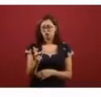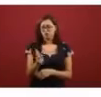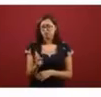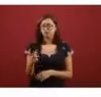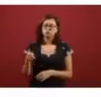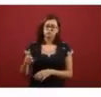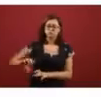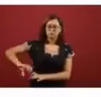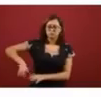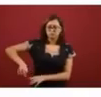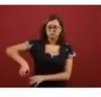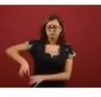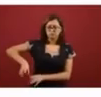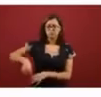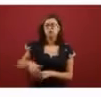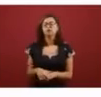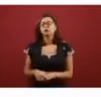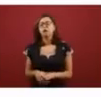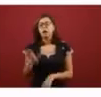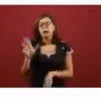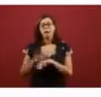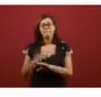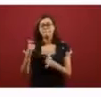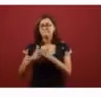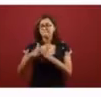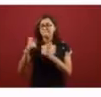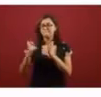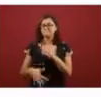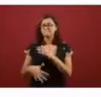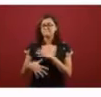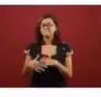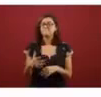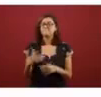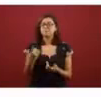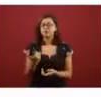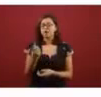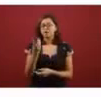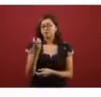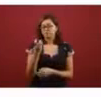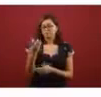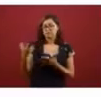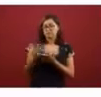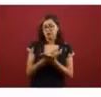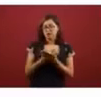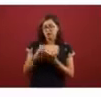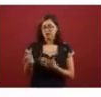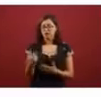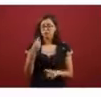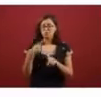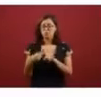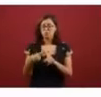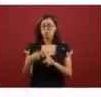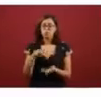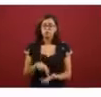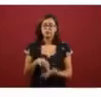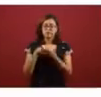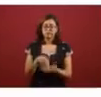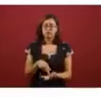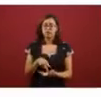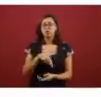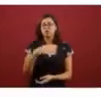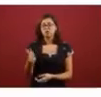8.69 pesos por kilo. Y el más económico con un margen de 3.64 pesos por kilo lo